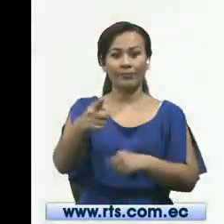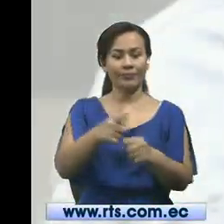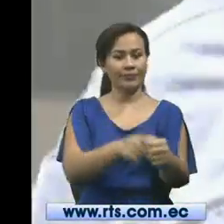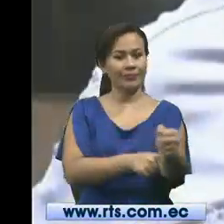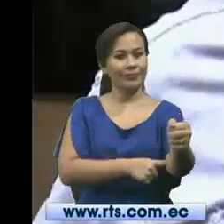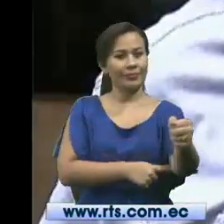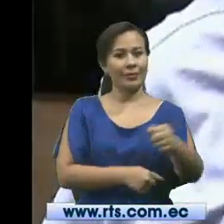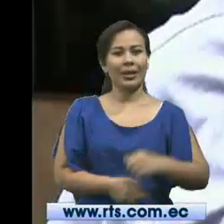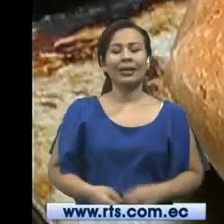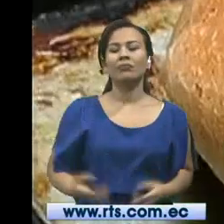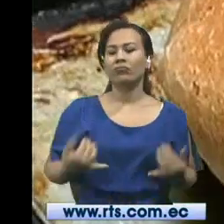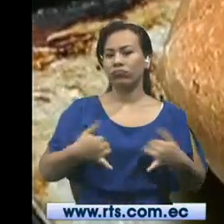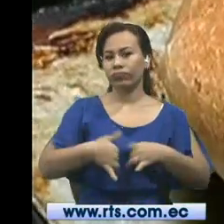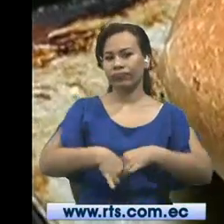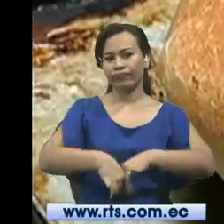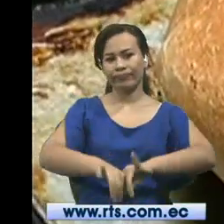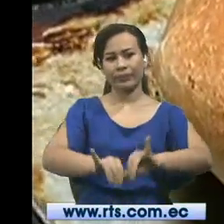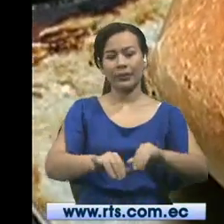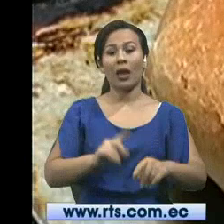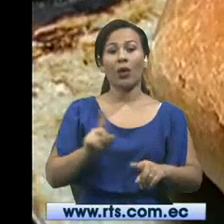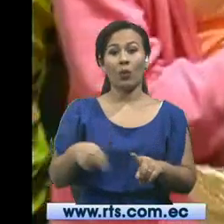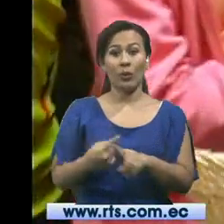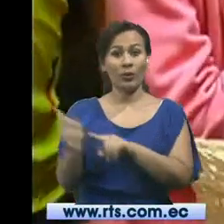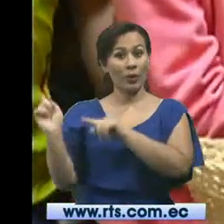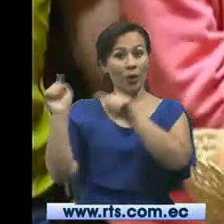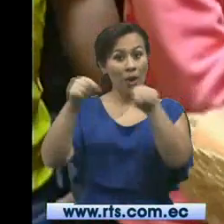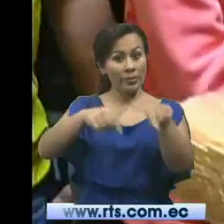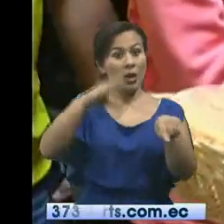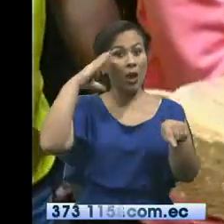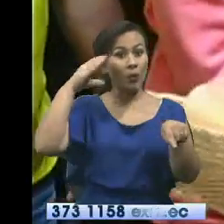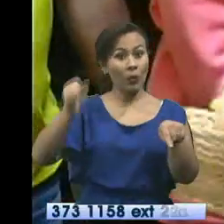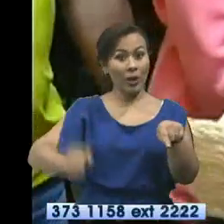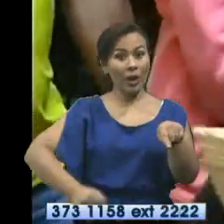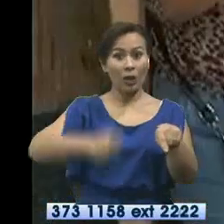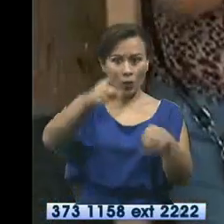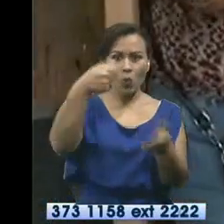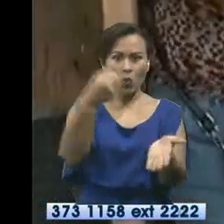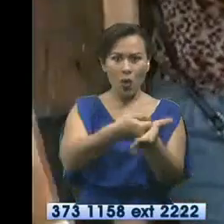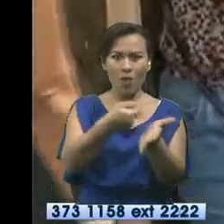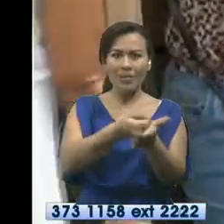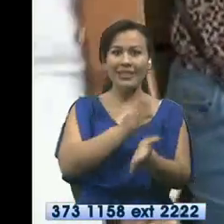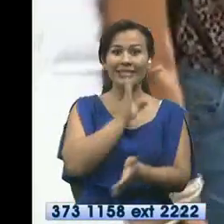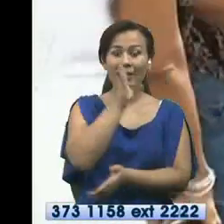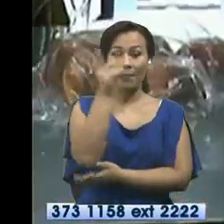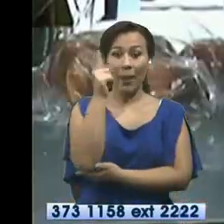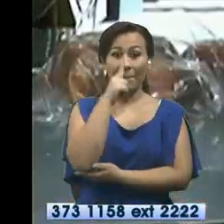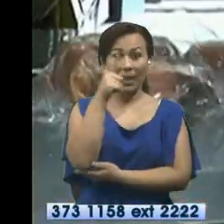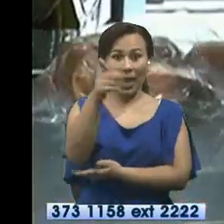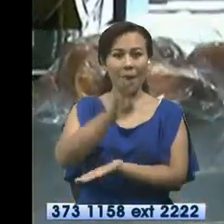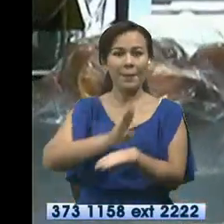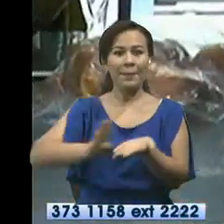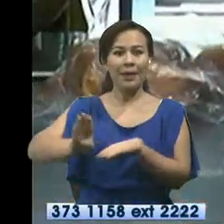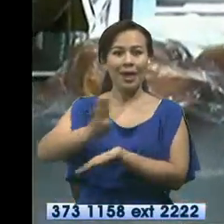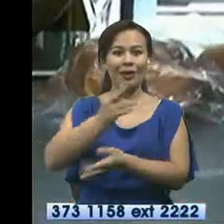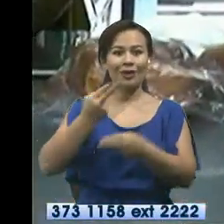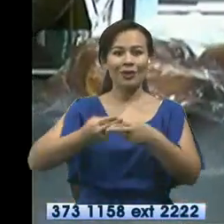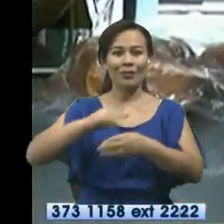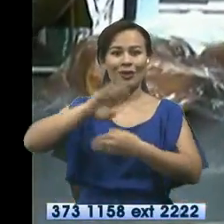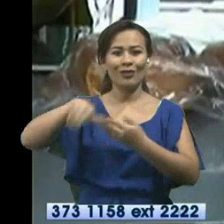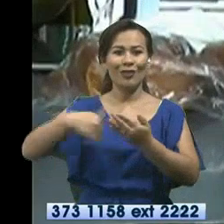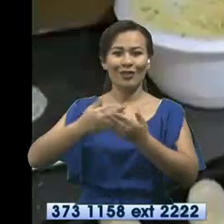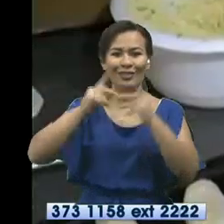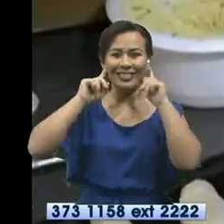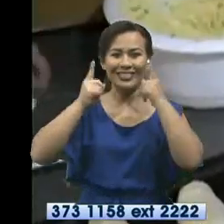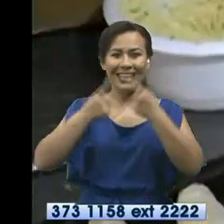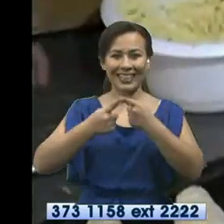Debe mantenerse. Cuando venga a Cuenca, no se olvide de llevar el pan hecho en horno de leña en el barrio Todos Santos. Y como